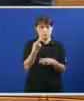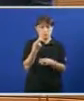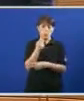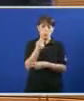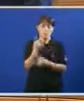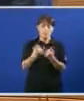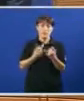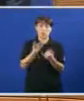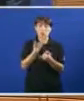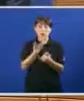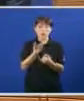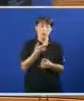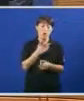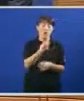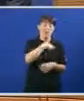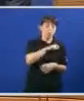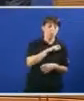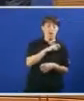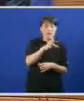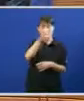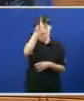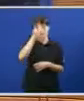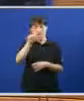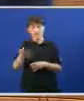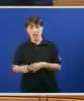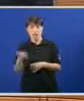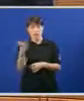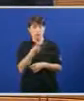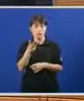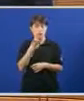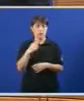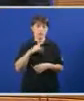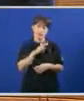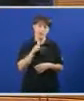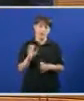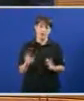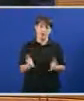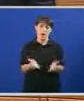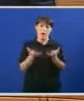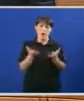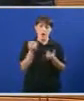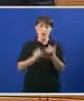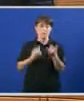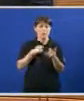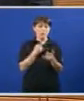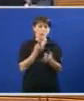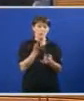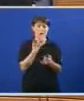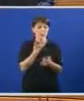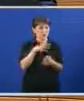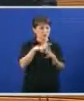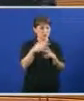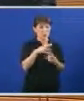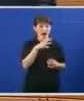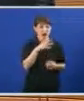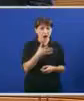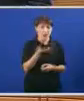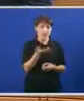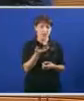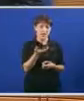Italia. Por eso agradezco mucho ese reconocimiento de que, a pesar de esas dificultades y a pesar de que